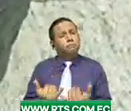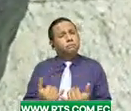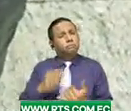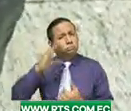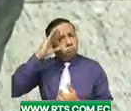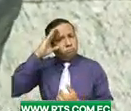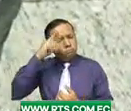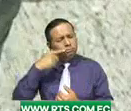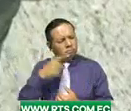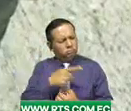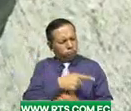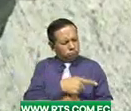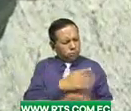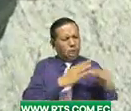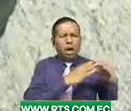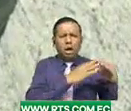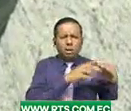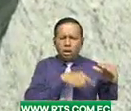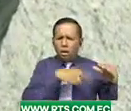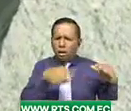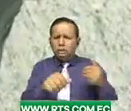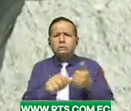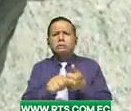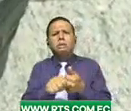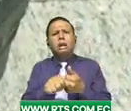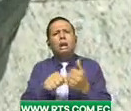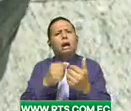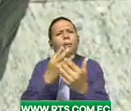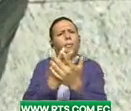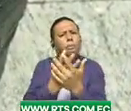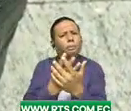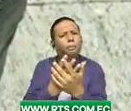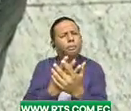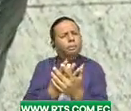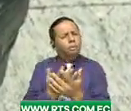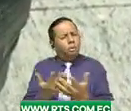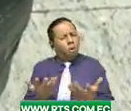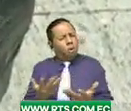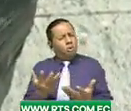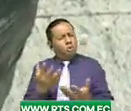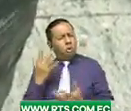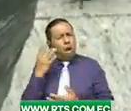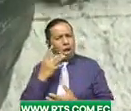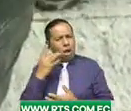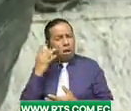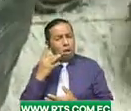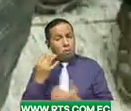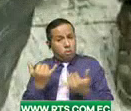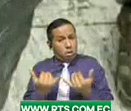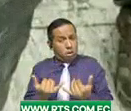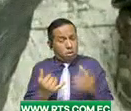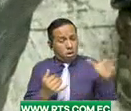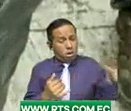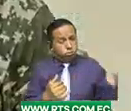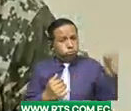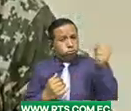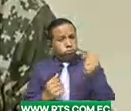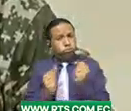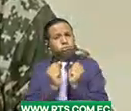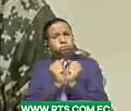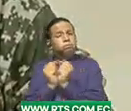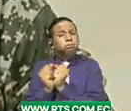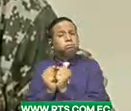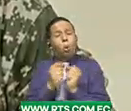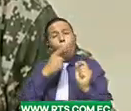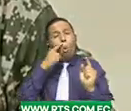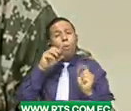encontrada cerca de la penitenciaría. Ahí están profundizando investigaciones. Detenidos de esta operación tenemos al